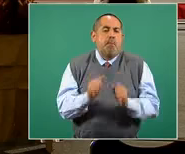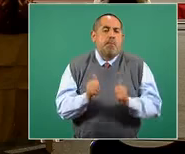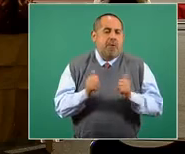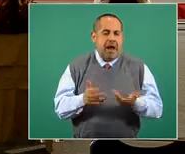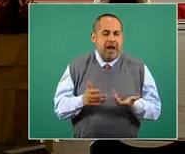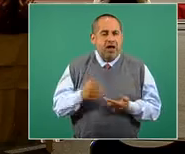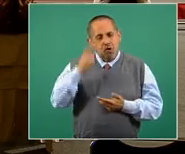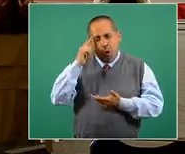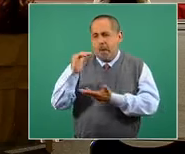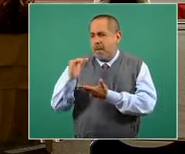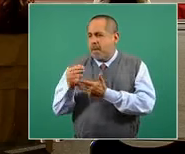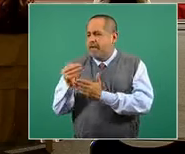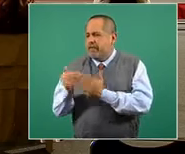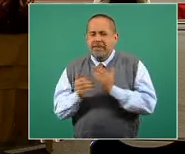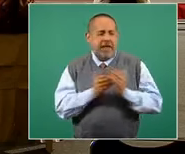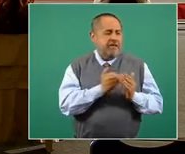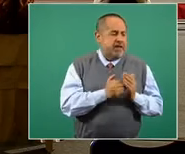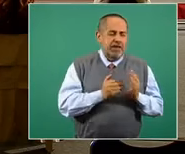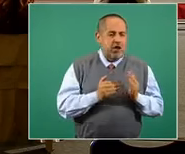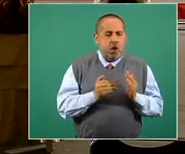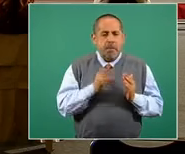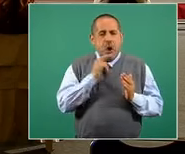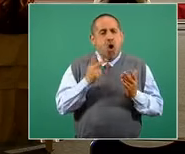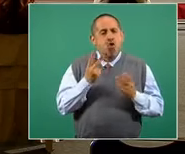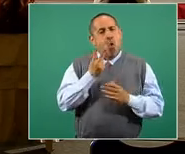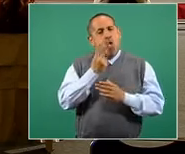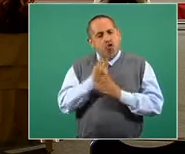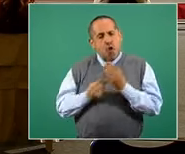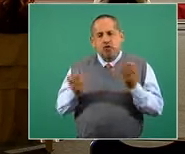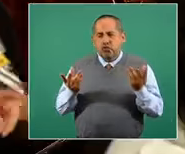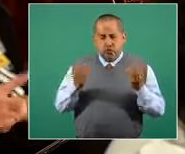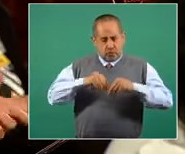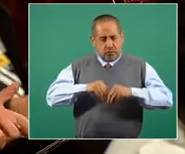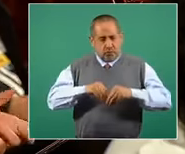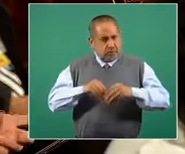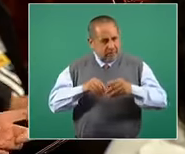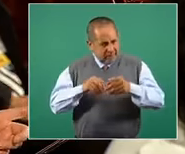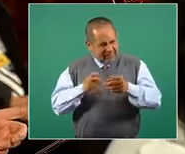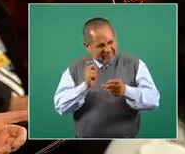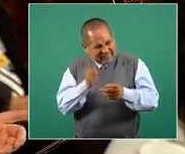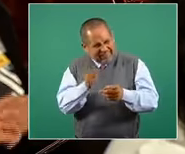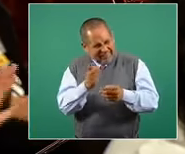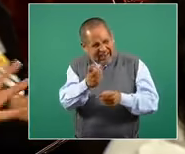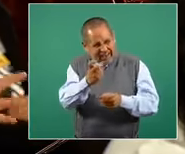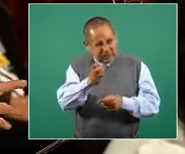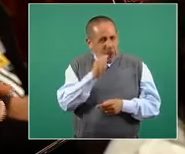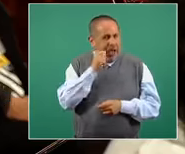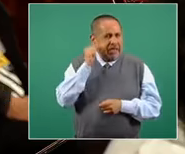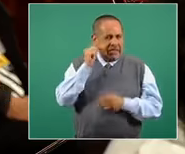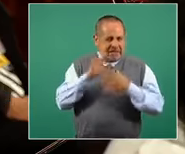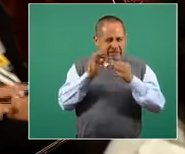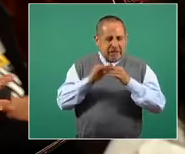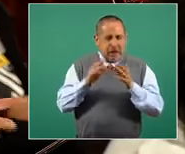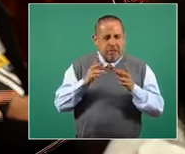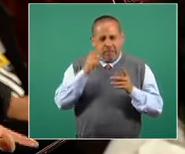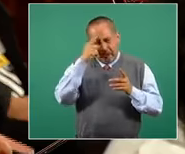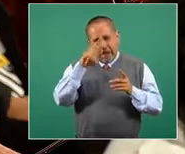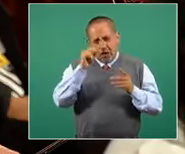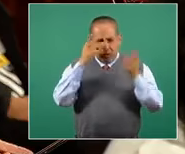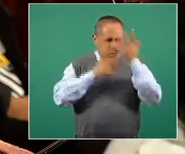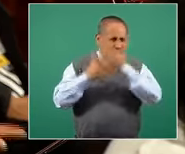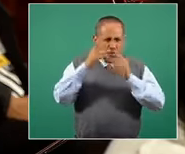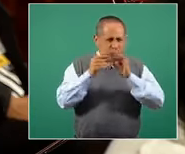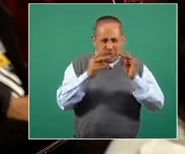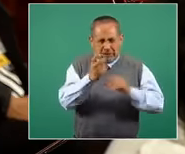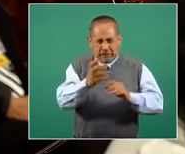sin que lo sean en lo individual cada una de ellas. Es justamente eso de lo que ayer nos hablaba, para que no exista algún tipo de